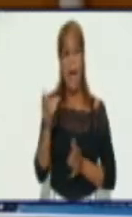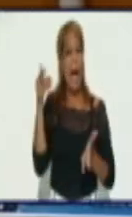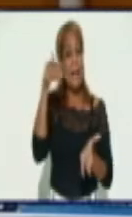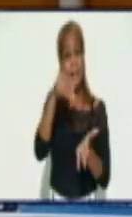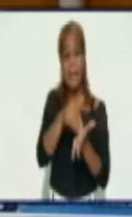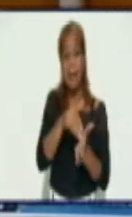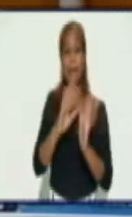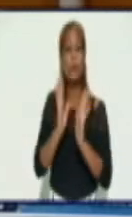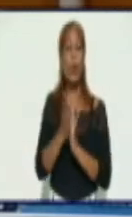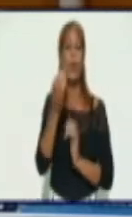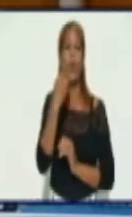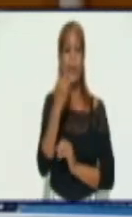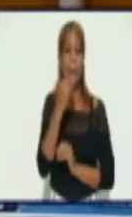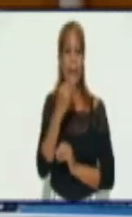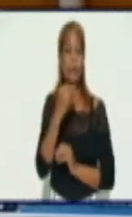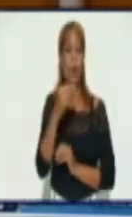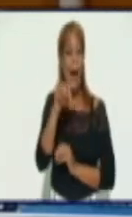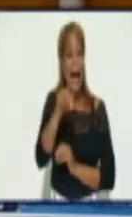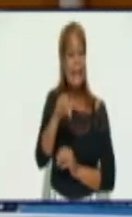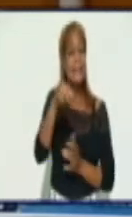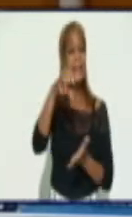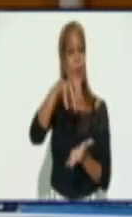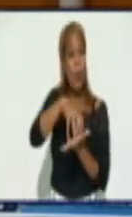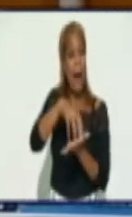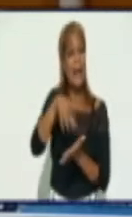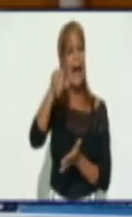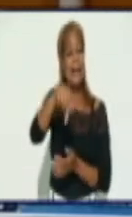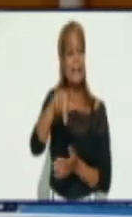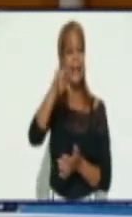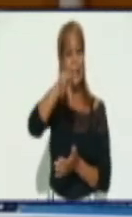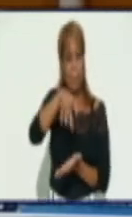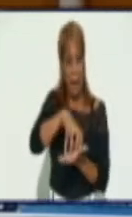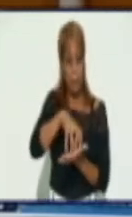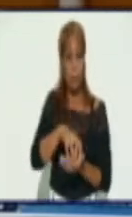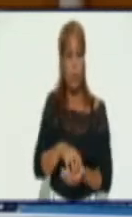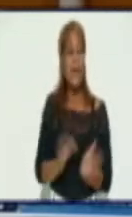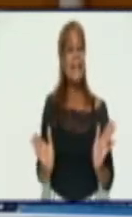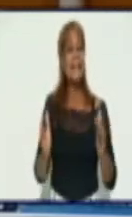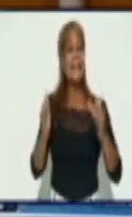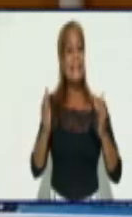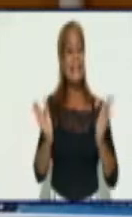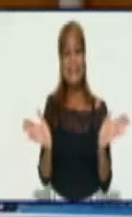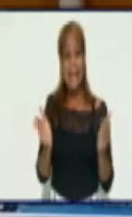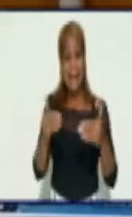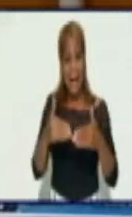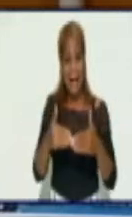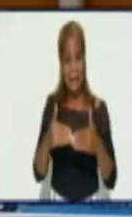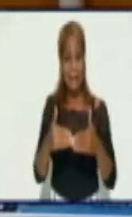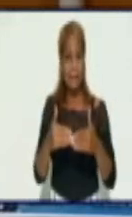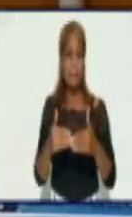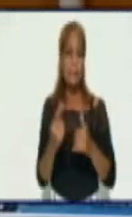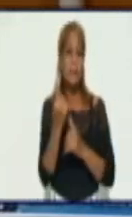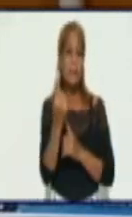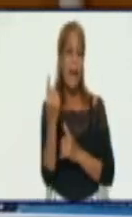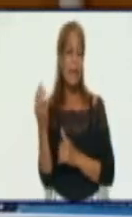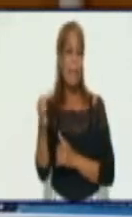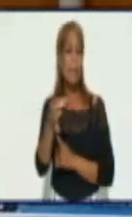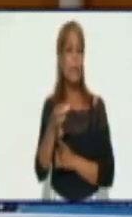más adelante cerrar cada municipio se prohíbe la movilidad entre